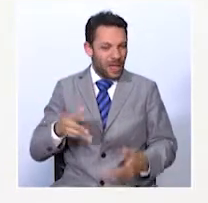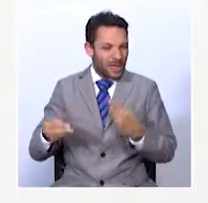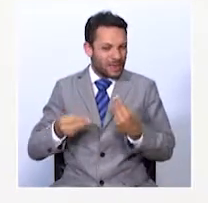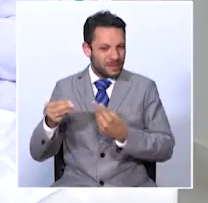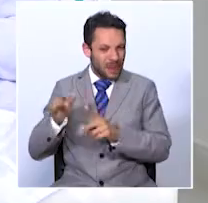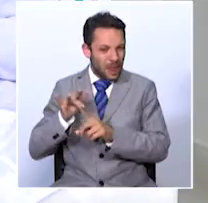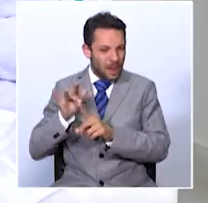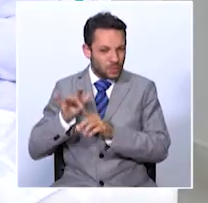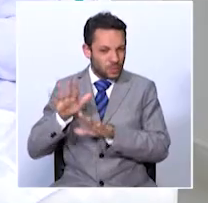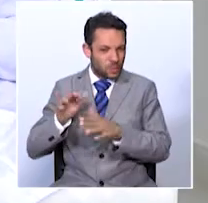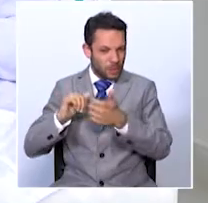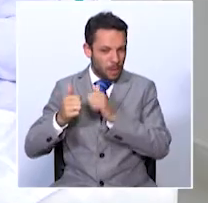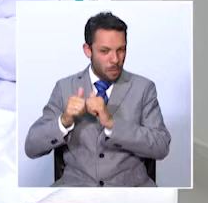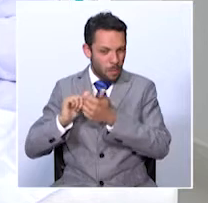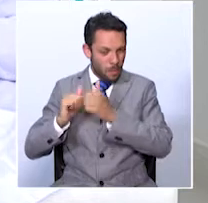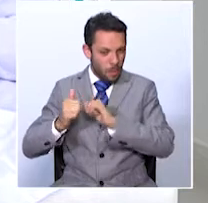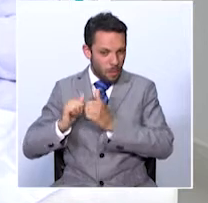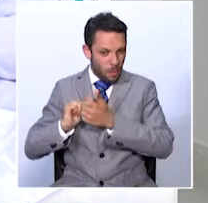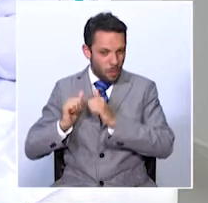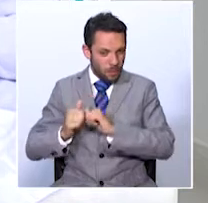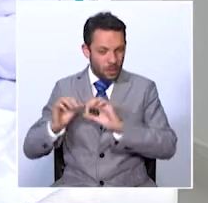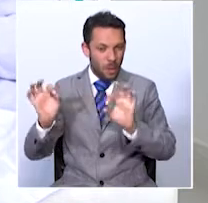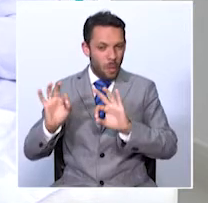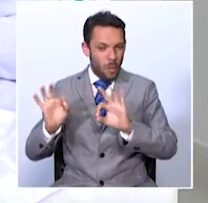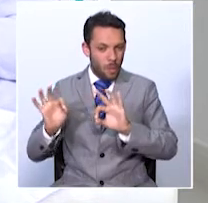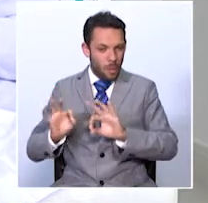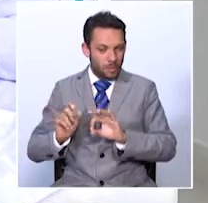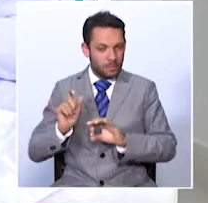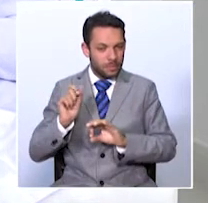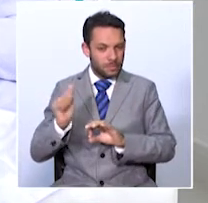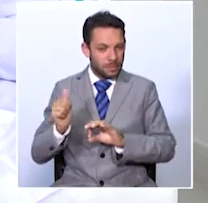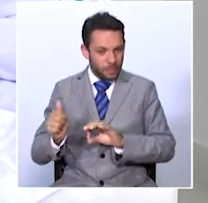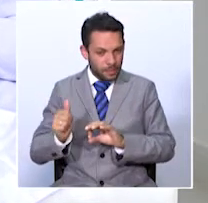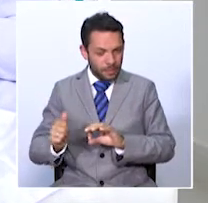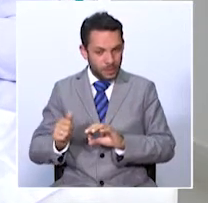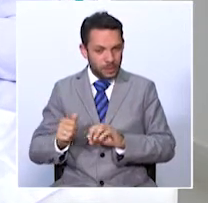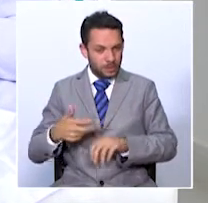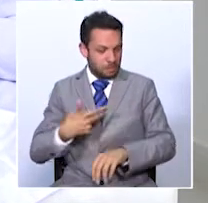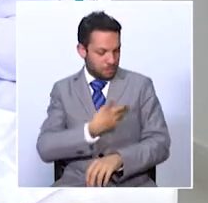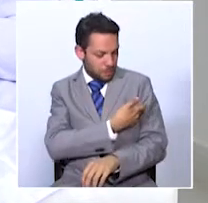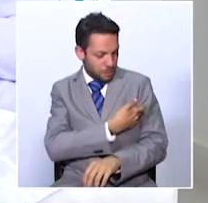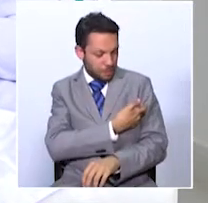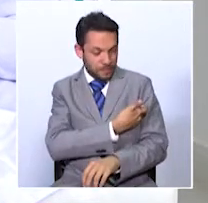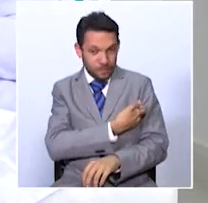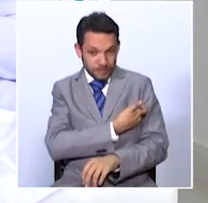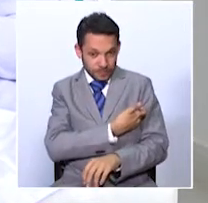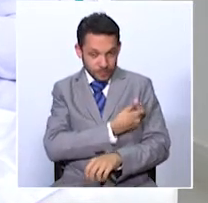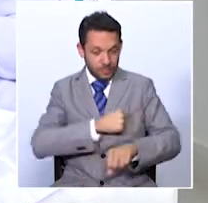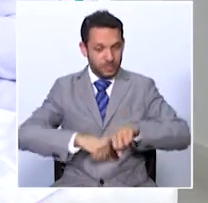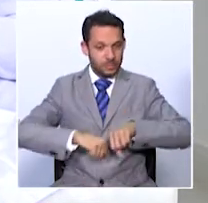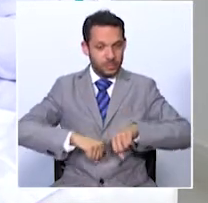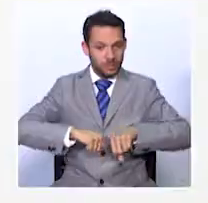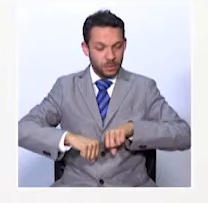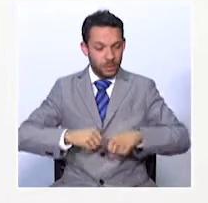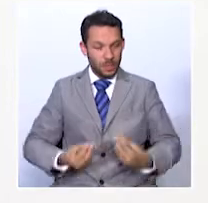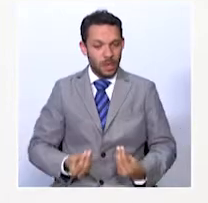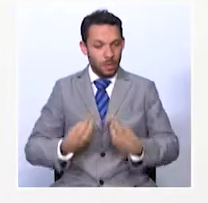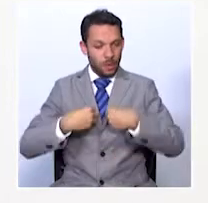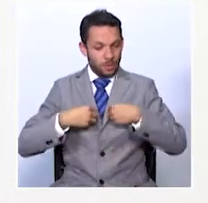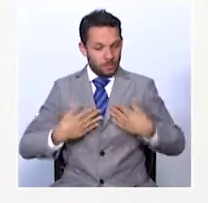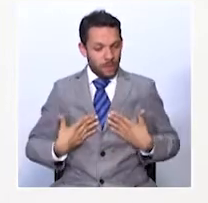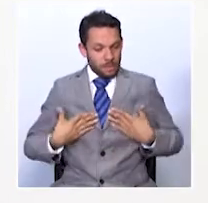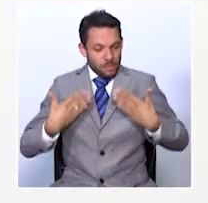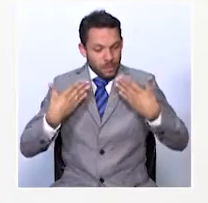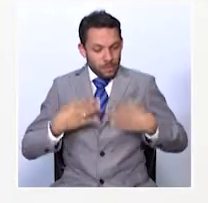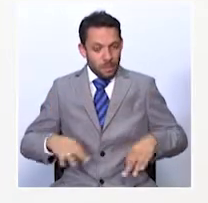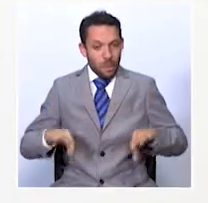los ejercicios y también por medio de las hormonas hay hormonas del bienestar que